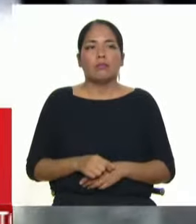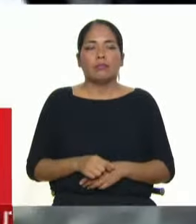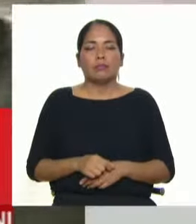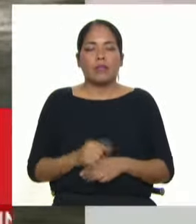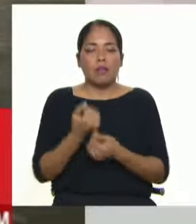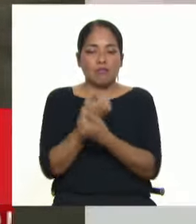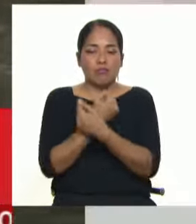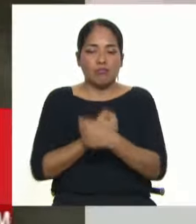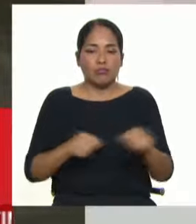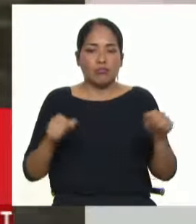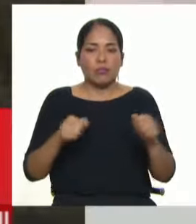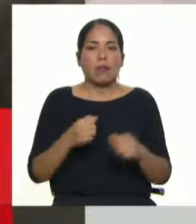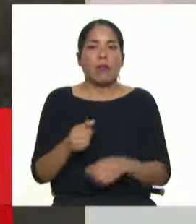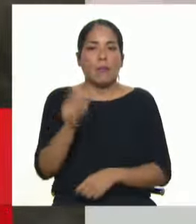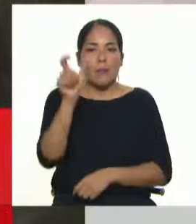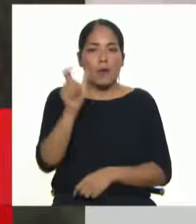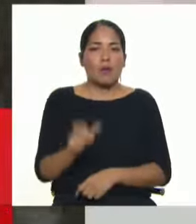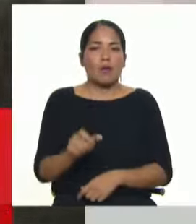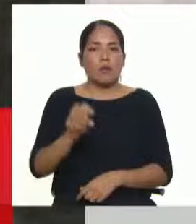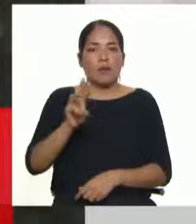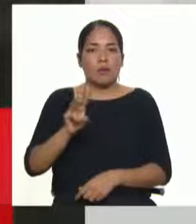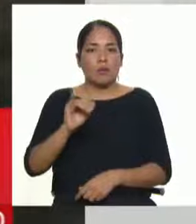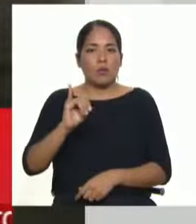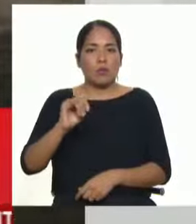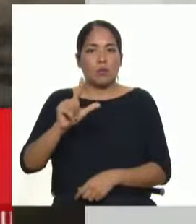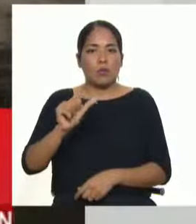señor Wilmer